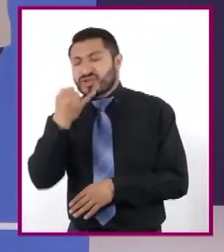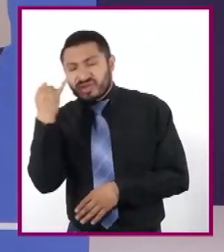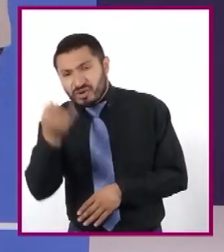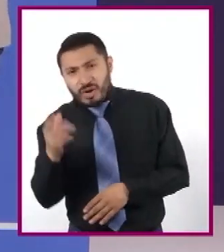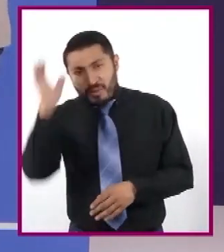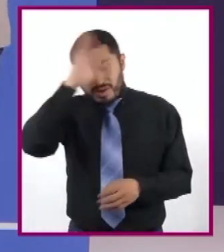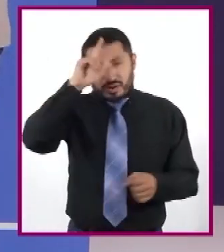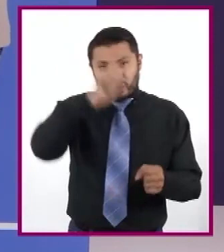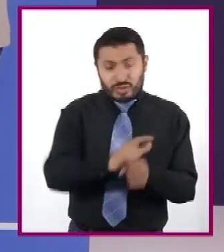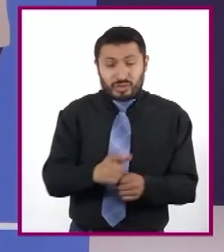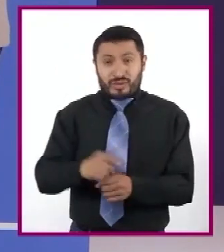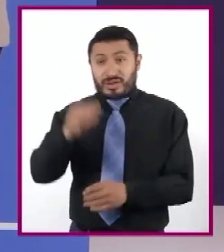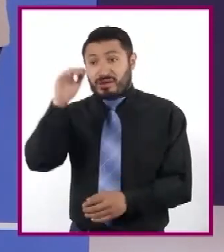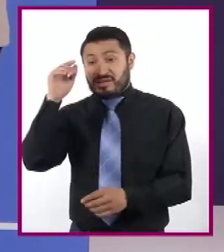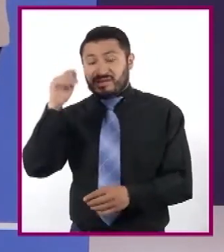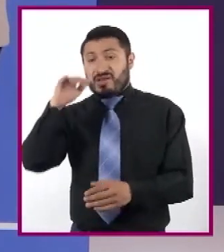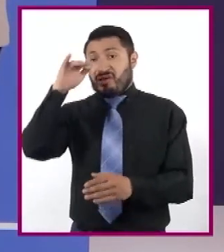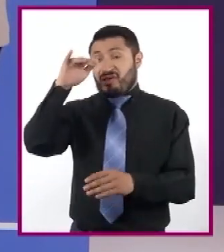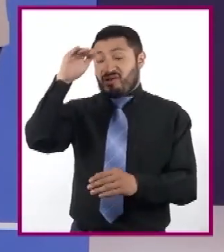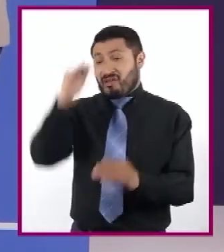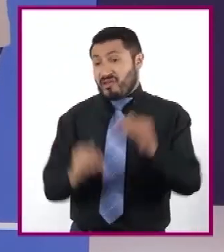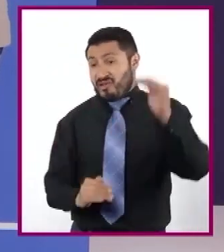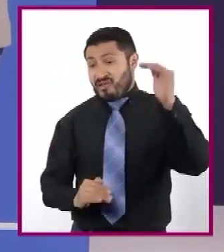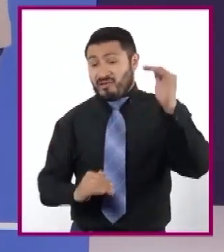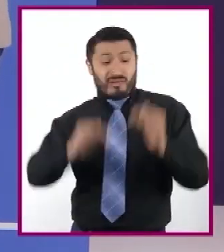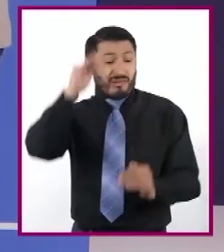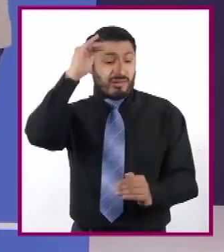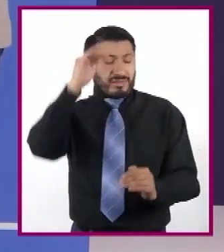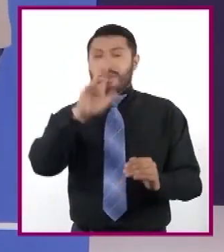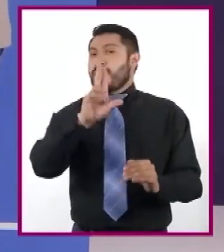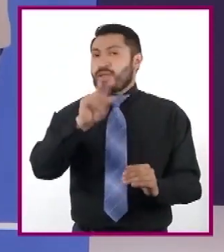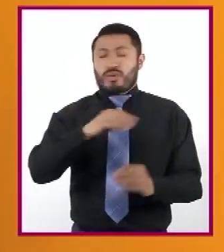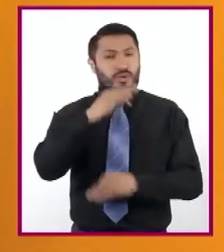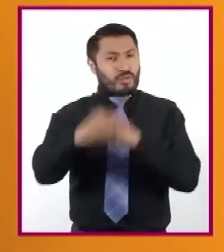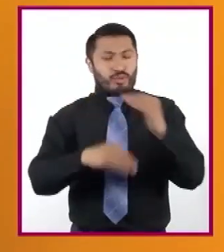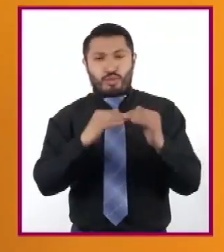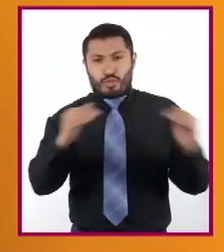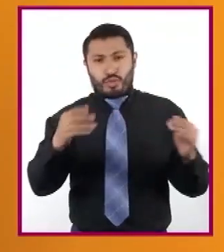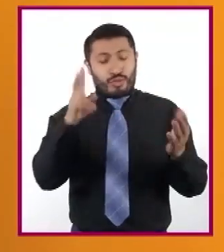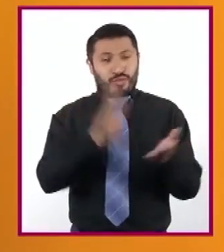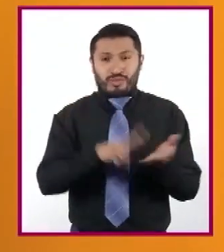debemos eliminarlos por completo para asegurar una convivencia sana y respetuosa.